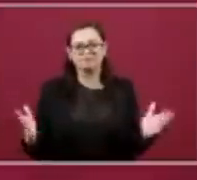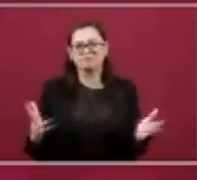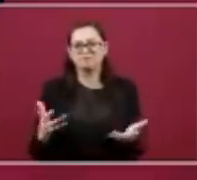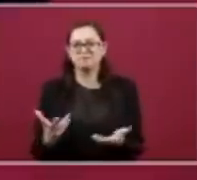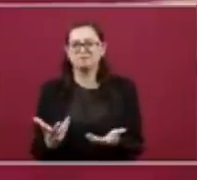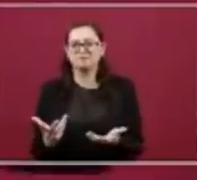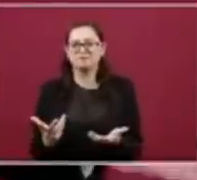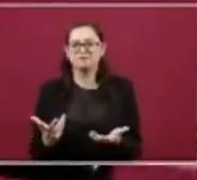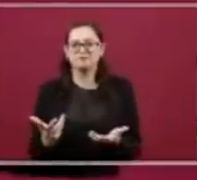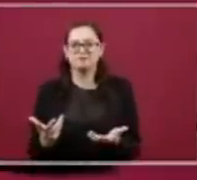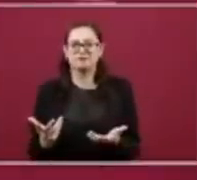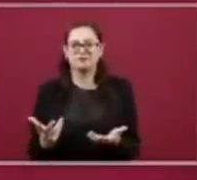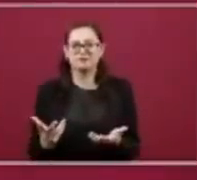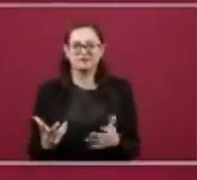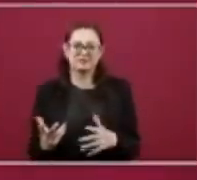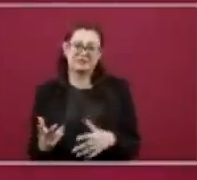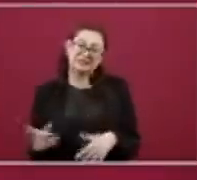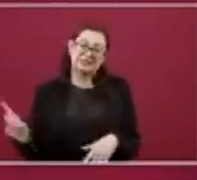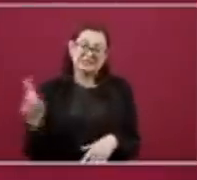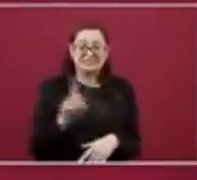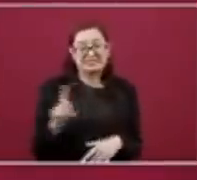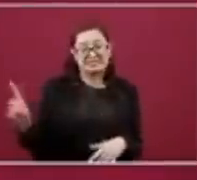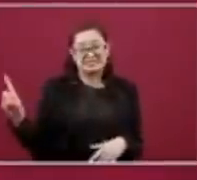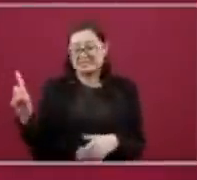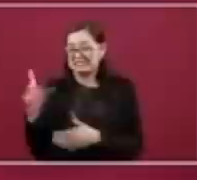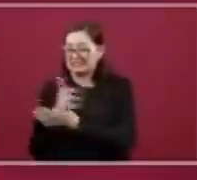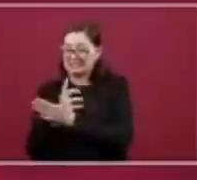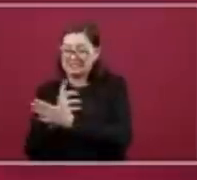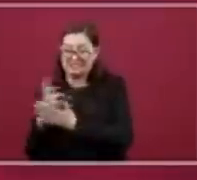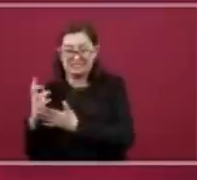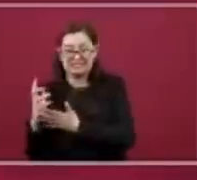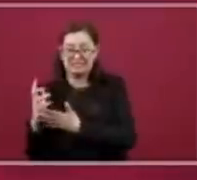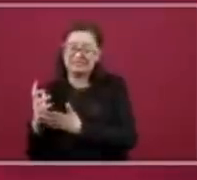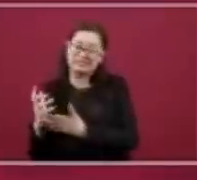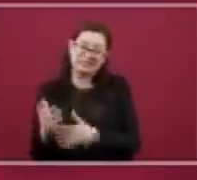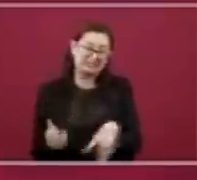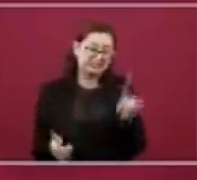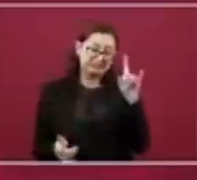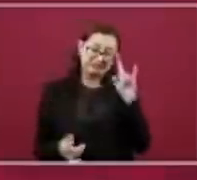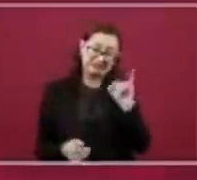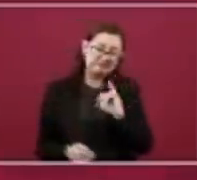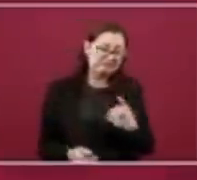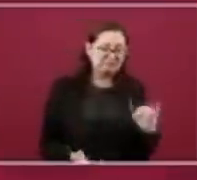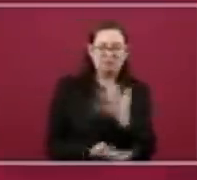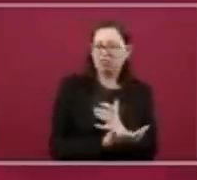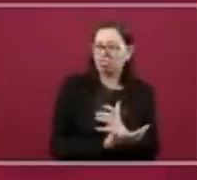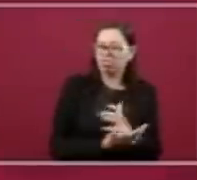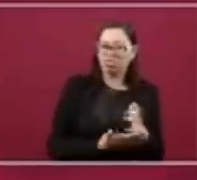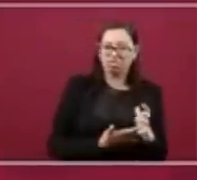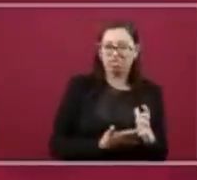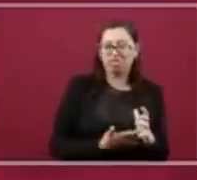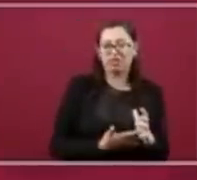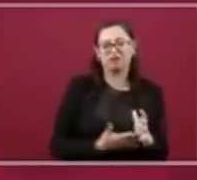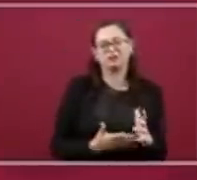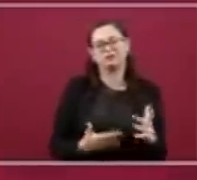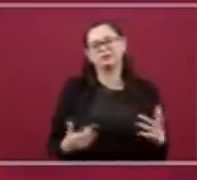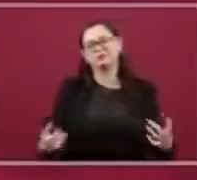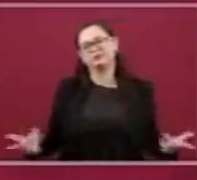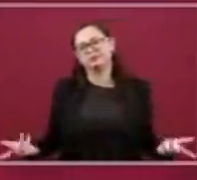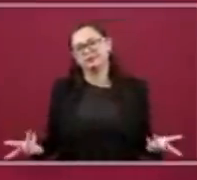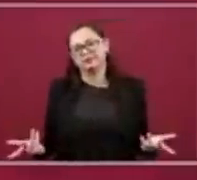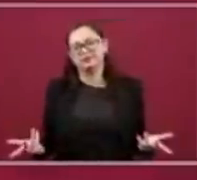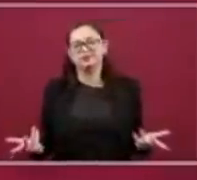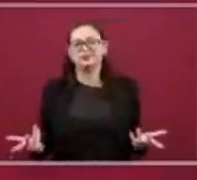la extrema derecha y sectores que se piensan de